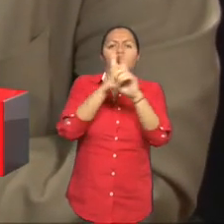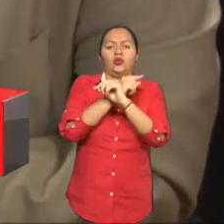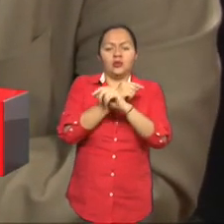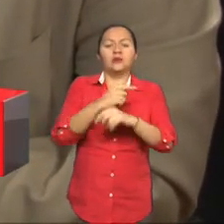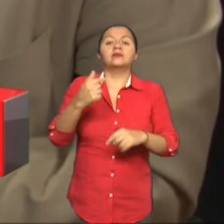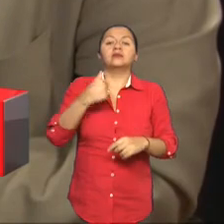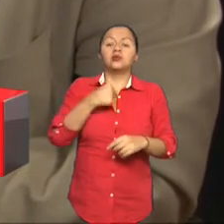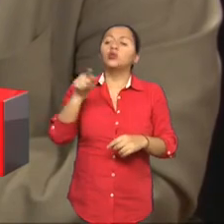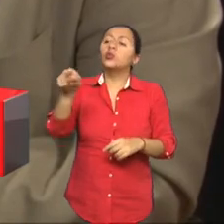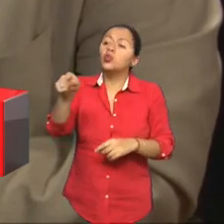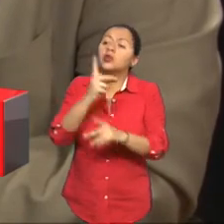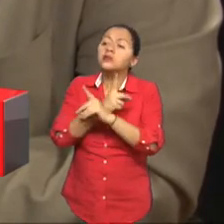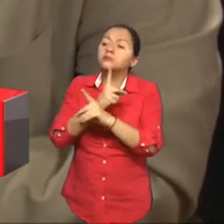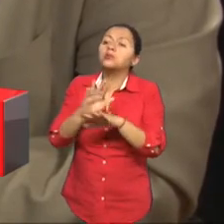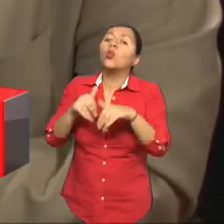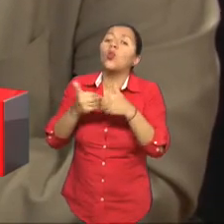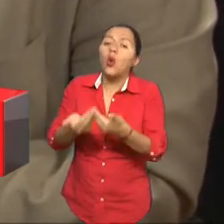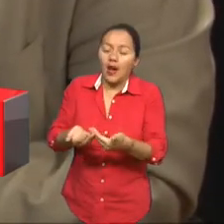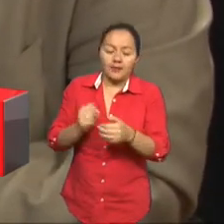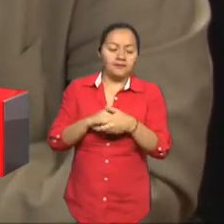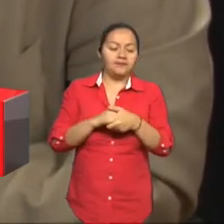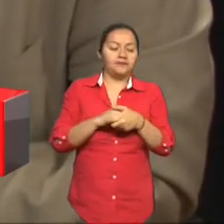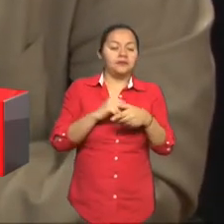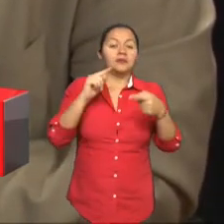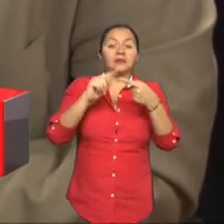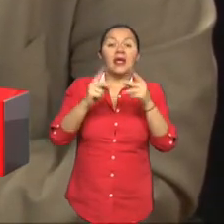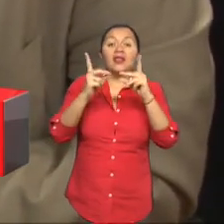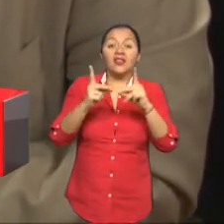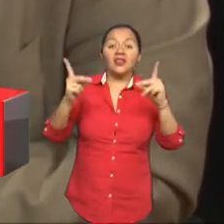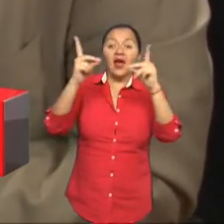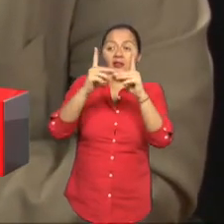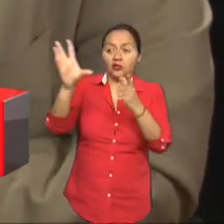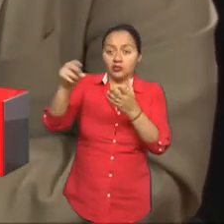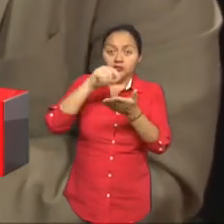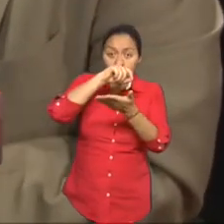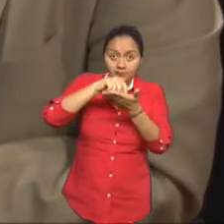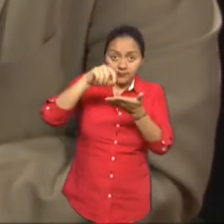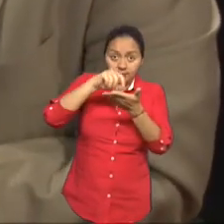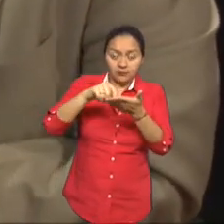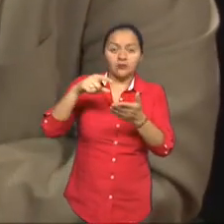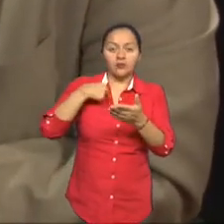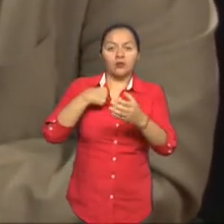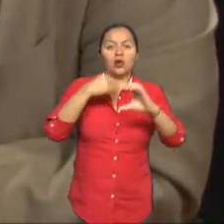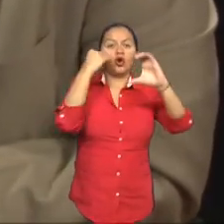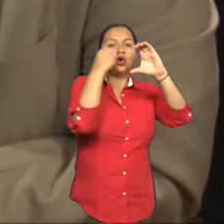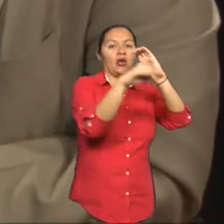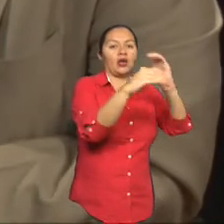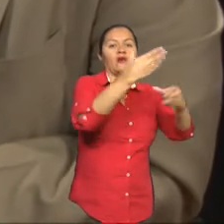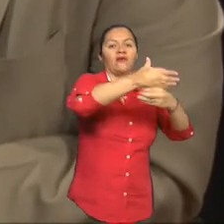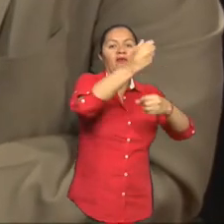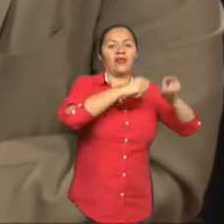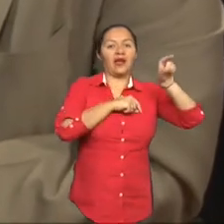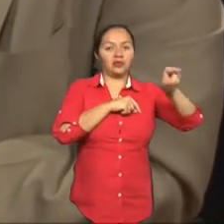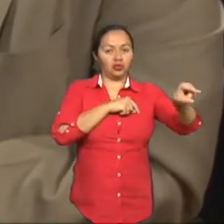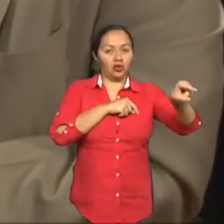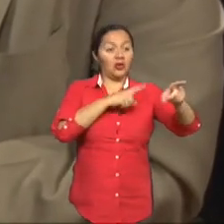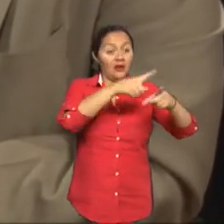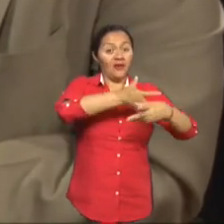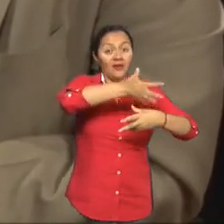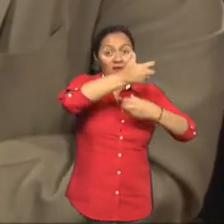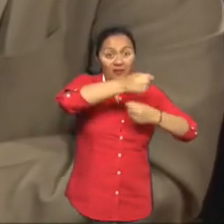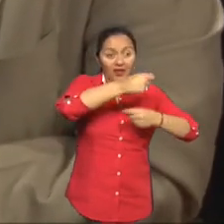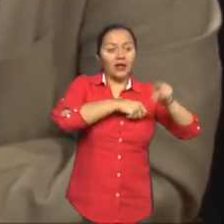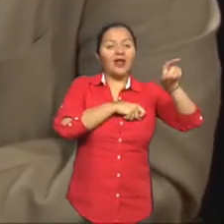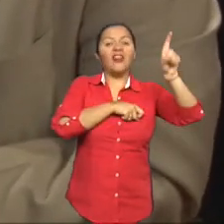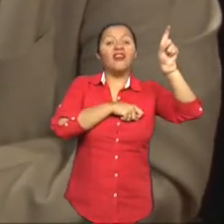qué discapacidad tiene, tomar todos los datos y enviar un correo a la federación respectiva. Es la federación la que tiene el